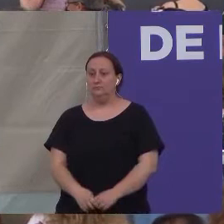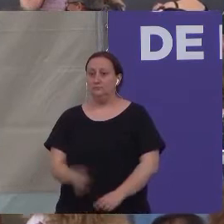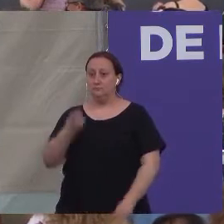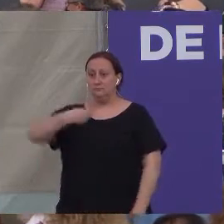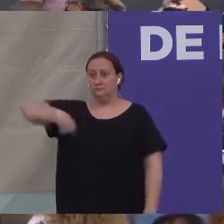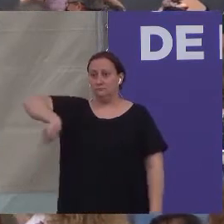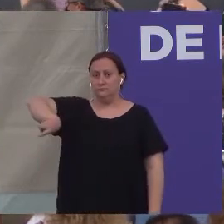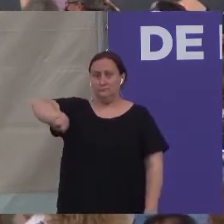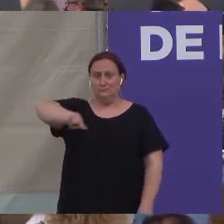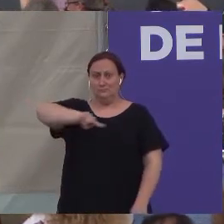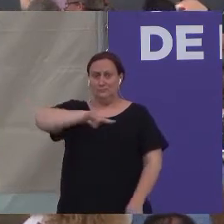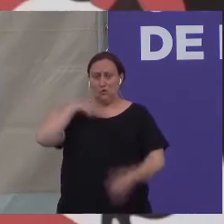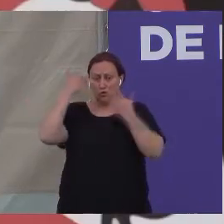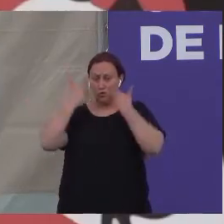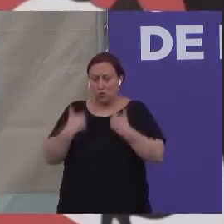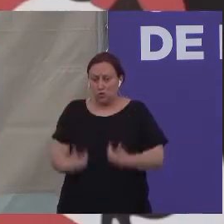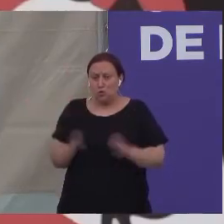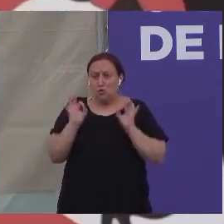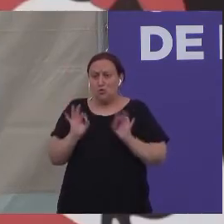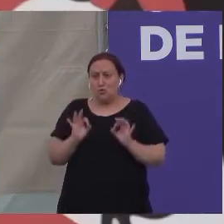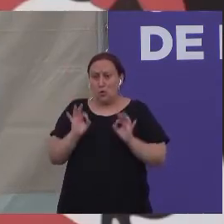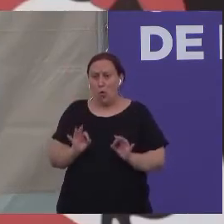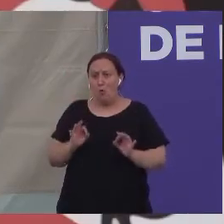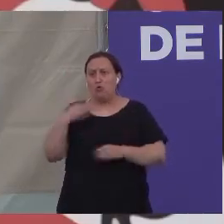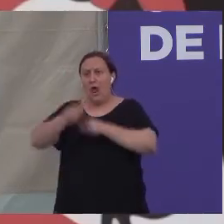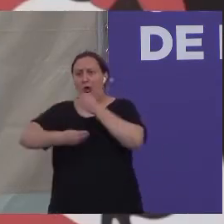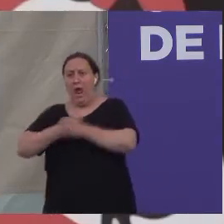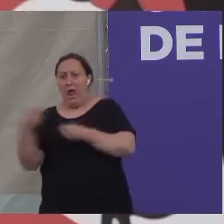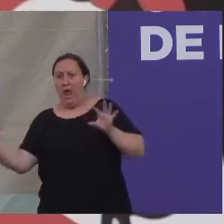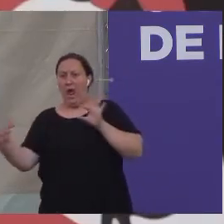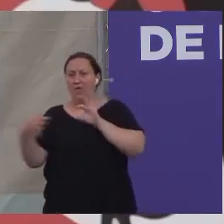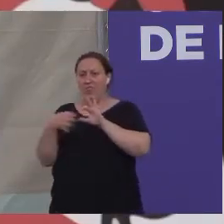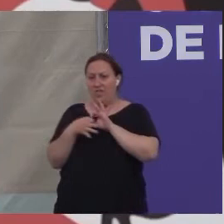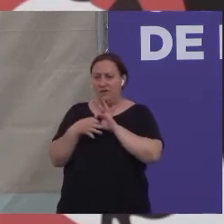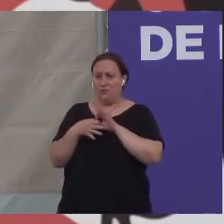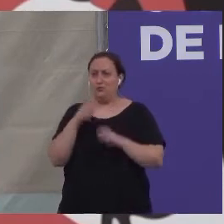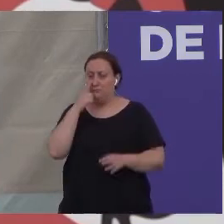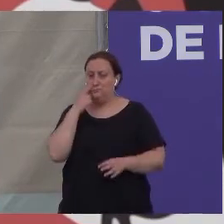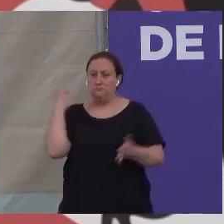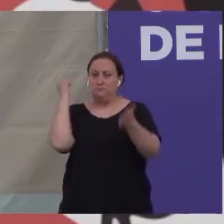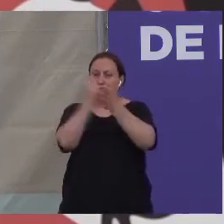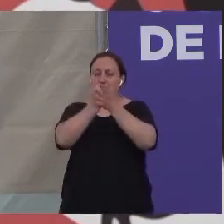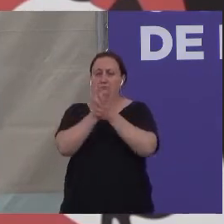Somos lo que hacemos, decía el eslogan del proyecto que nos hizo descubrir que los compañeros de